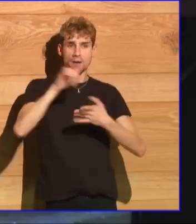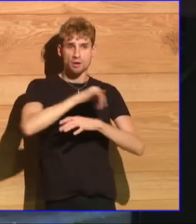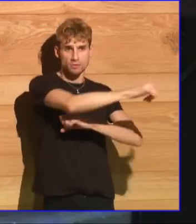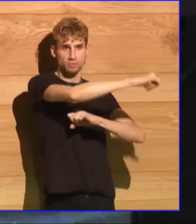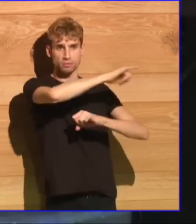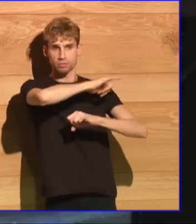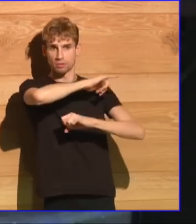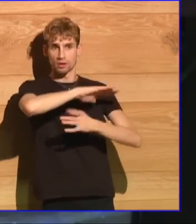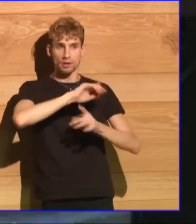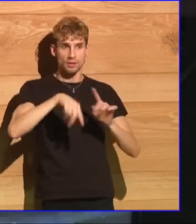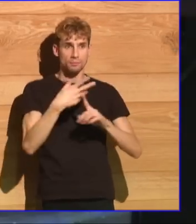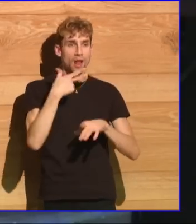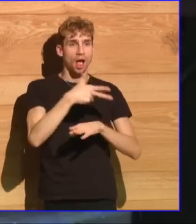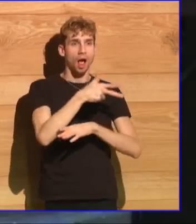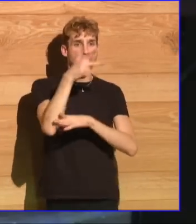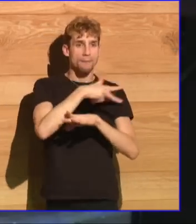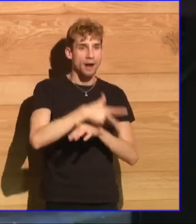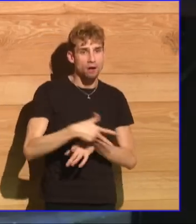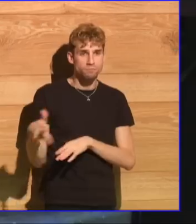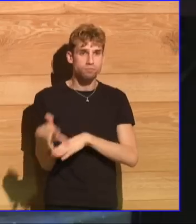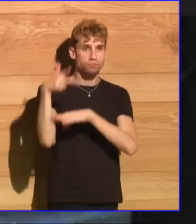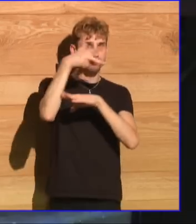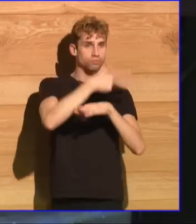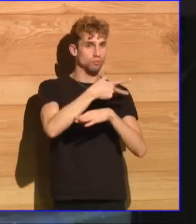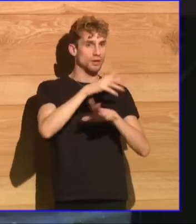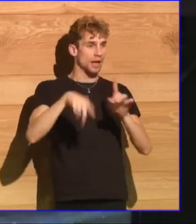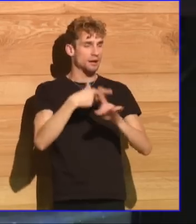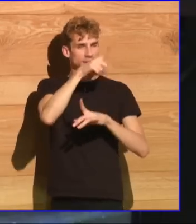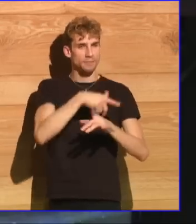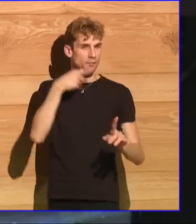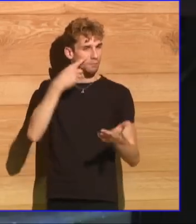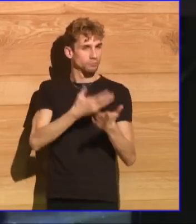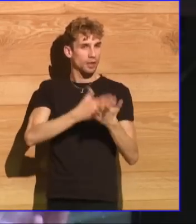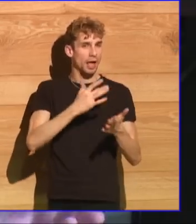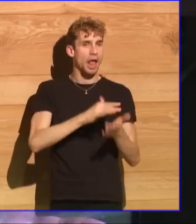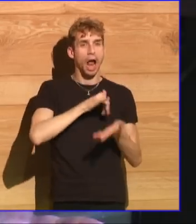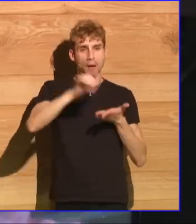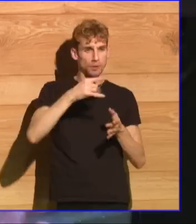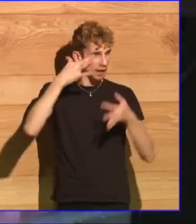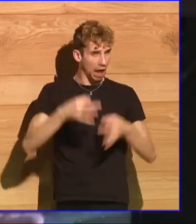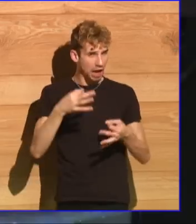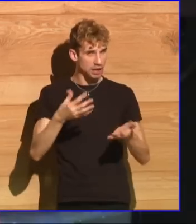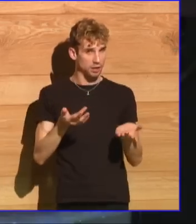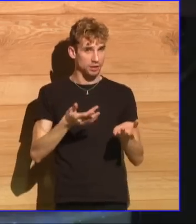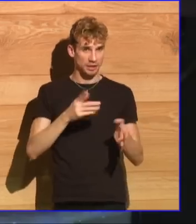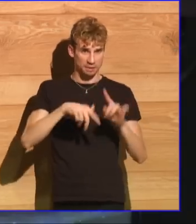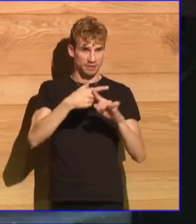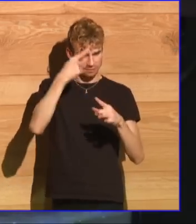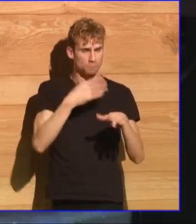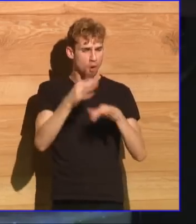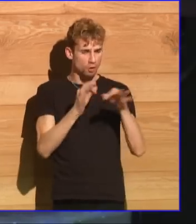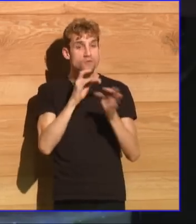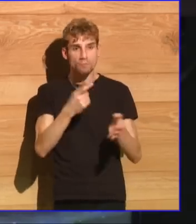tilt, o sea, un paneo vertical que muestra el avión, que además es de verdad, que no es tridimensional, que no sabes ni cómo coño es capaz de organizar todo eso,